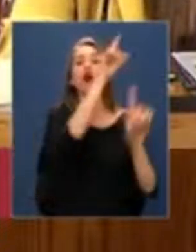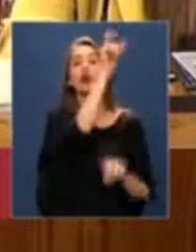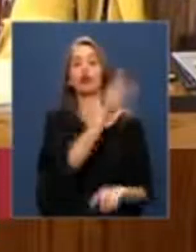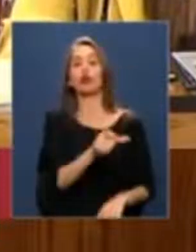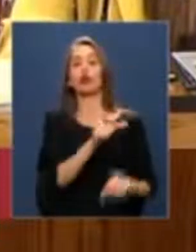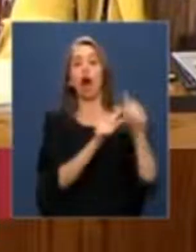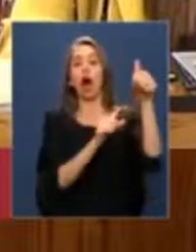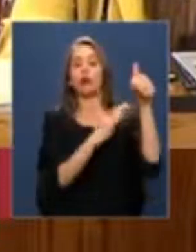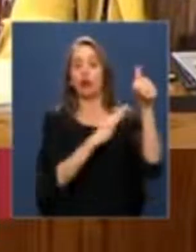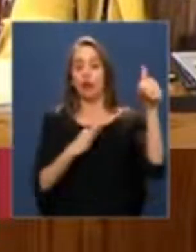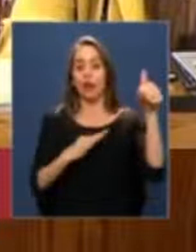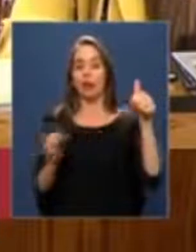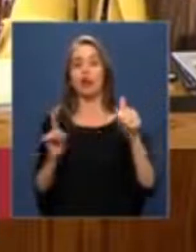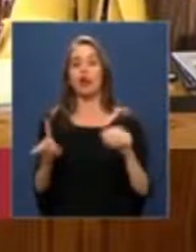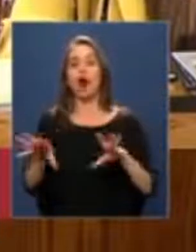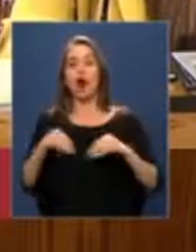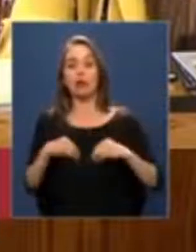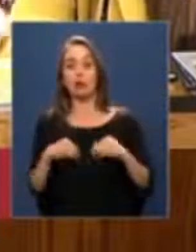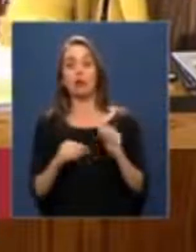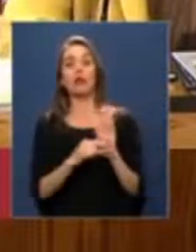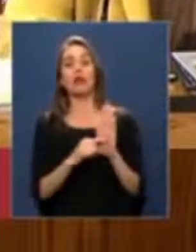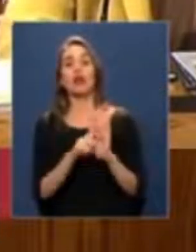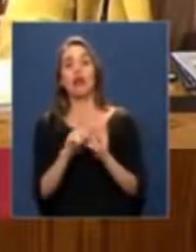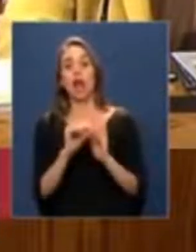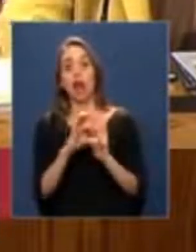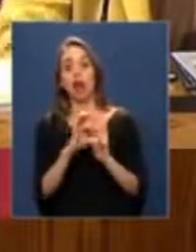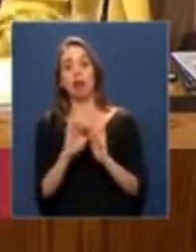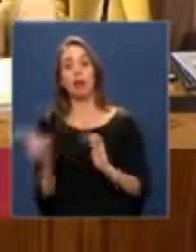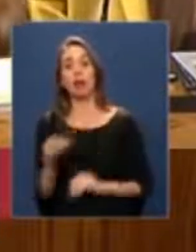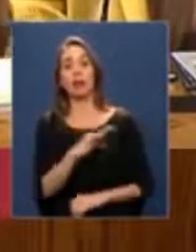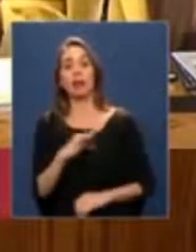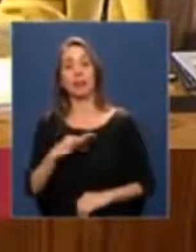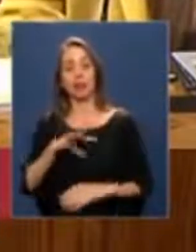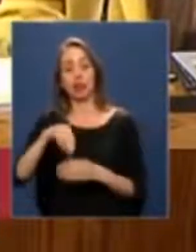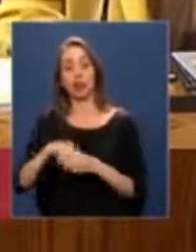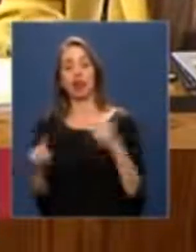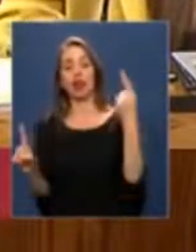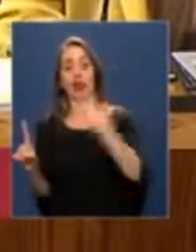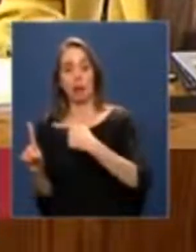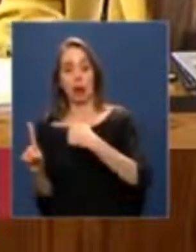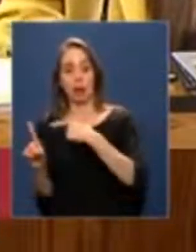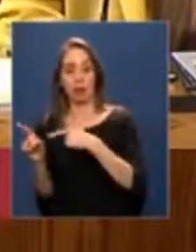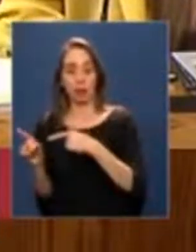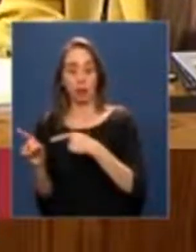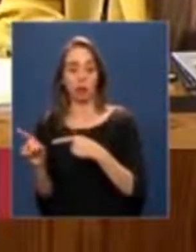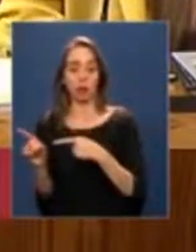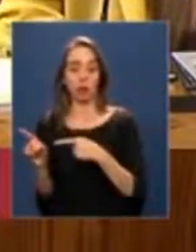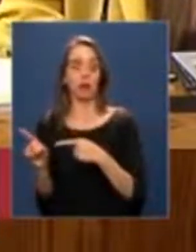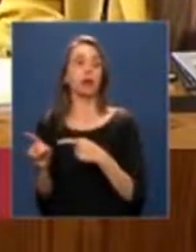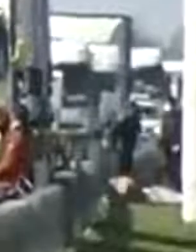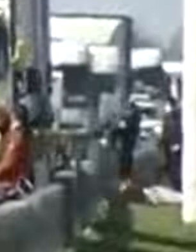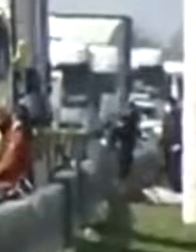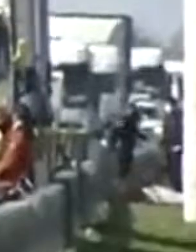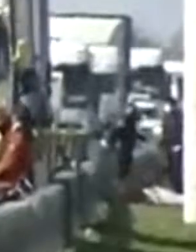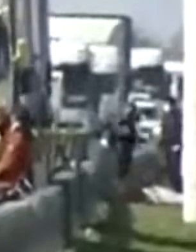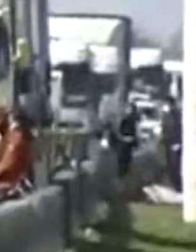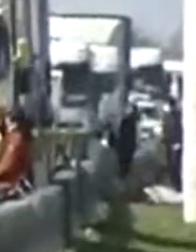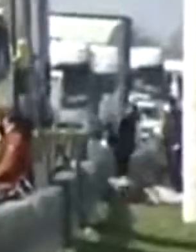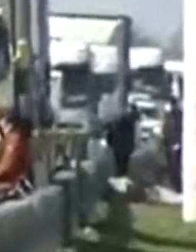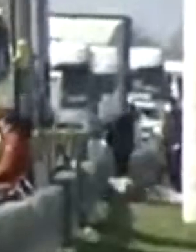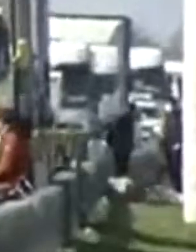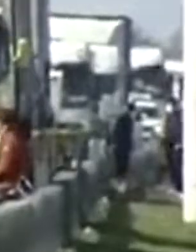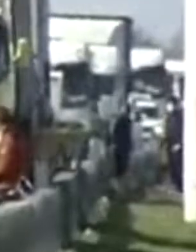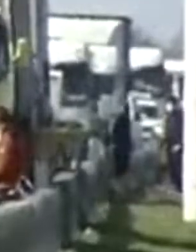evaluar el mérito de las decisiones políticas recurriendo a una acusación constitucional el profesional